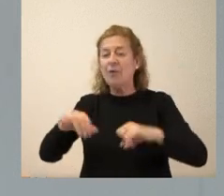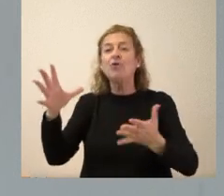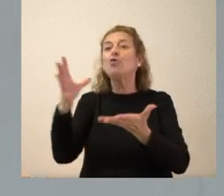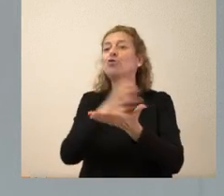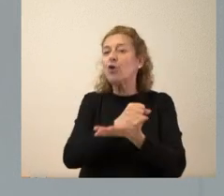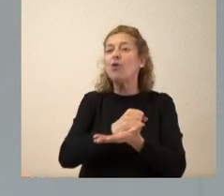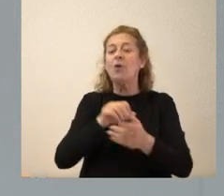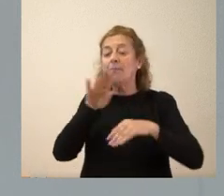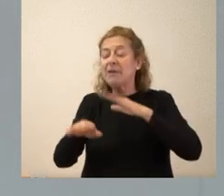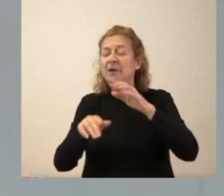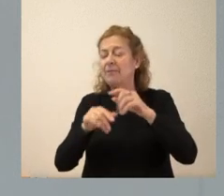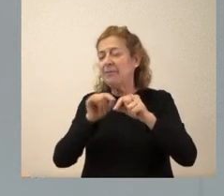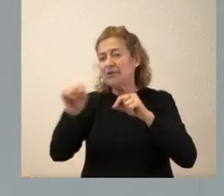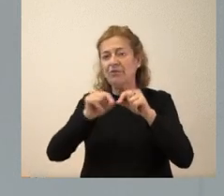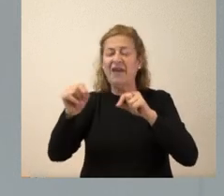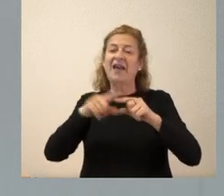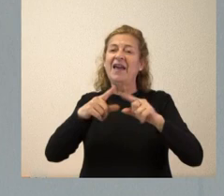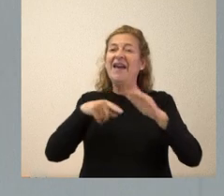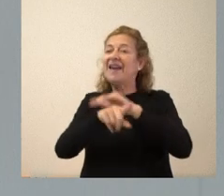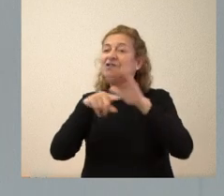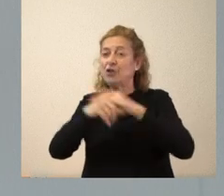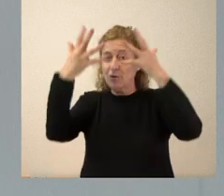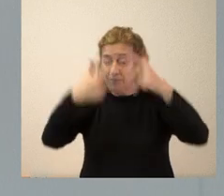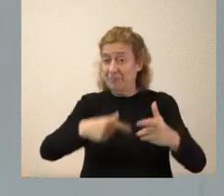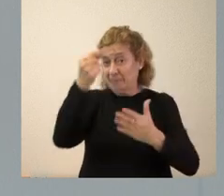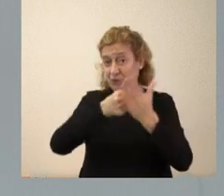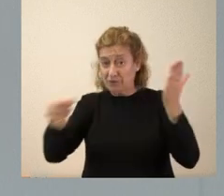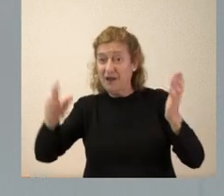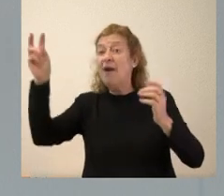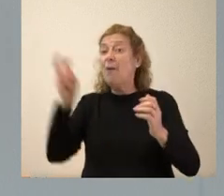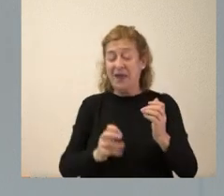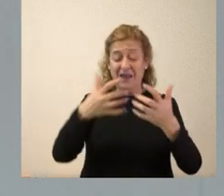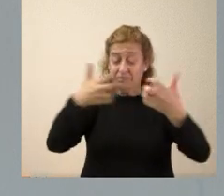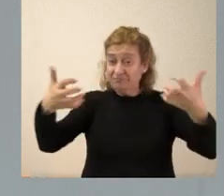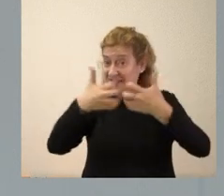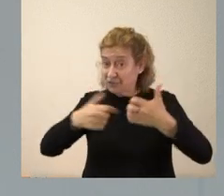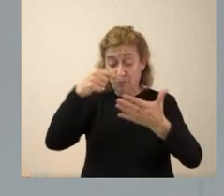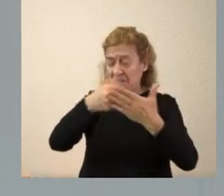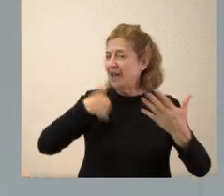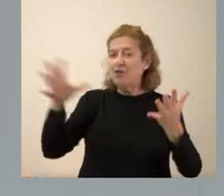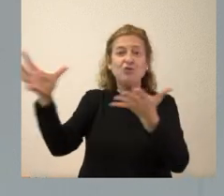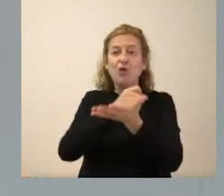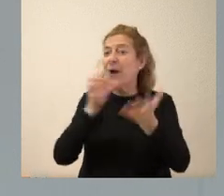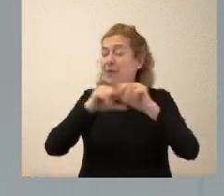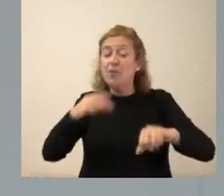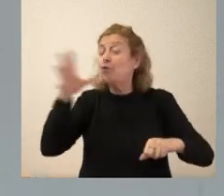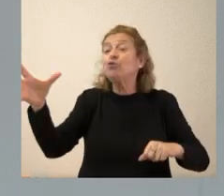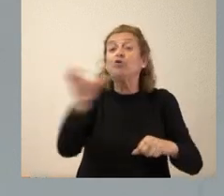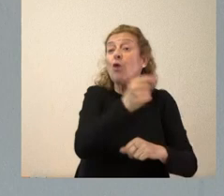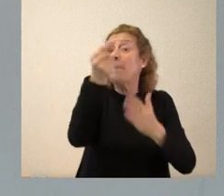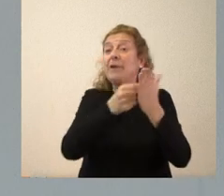al procedimiento de gestión presupuestaria que viene en el texto articulado de la ley de presupuestos que también fue aprobado por tanto todo el presupuesto está en vigor